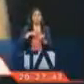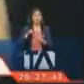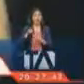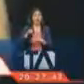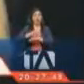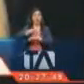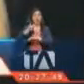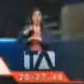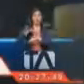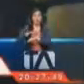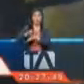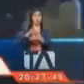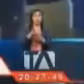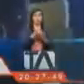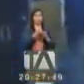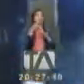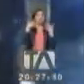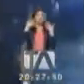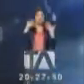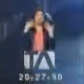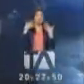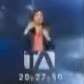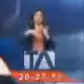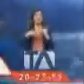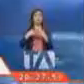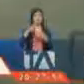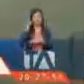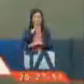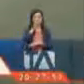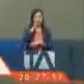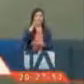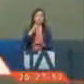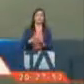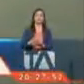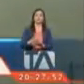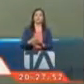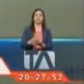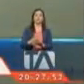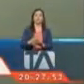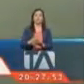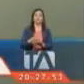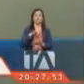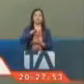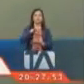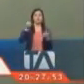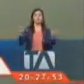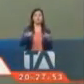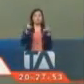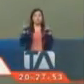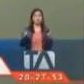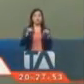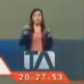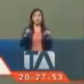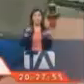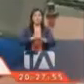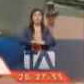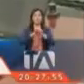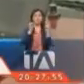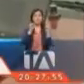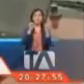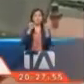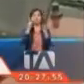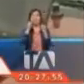civil como el cuerpo de bomberos de guayaquil suspendieron la búsqueda de la avioneta extraviada esta mañana la poca visibilidad